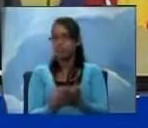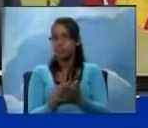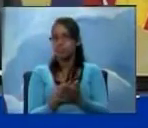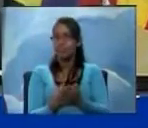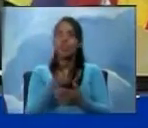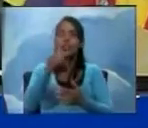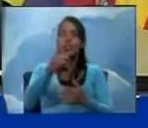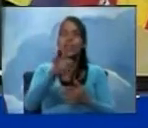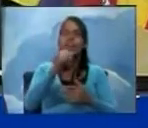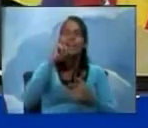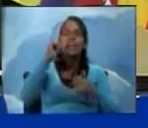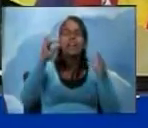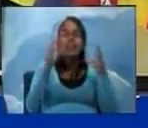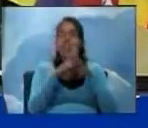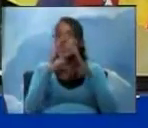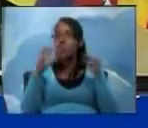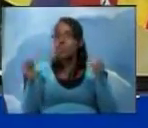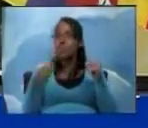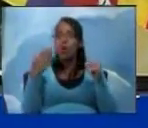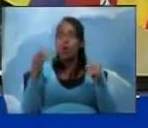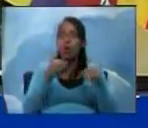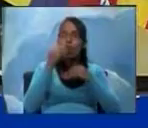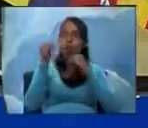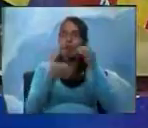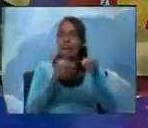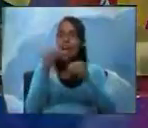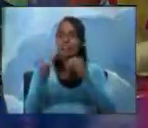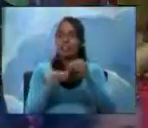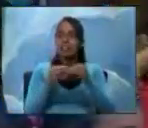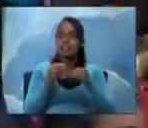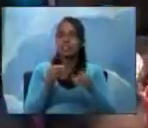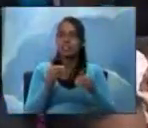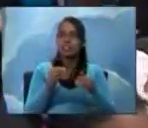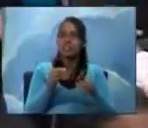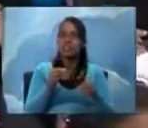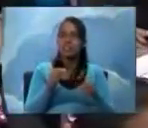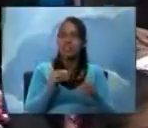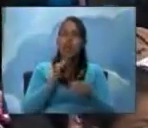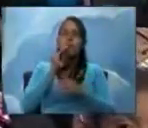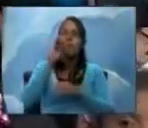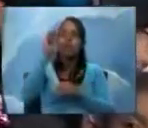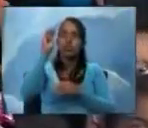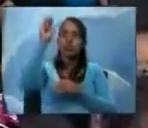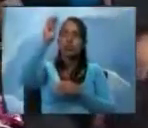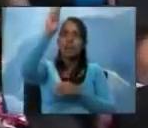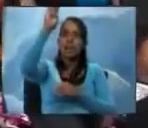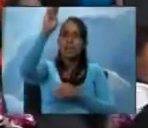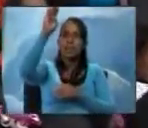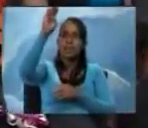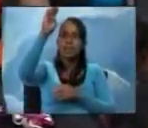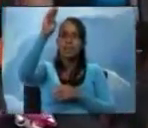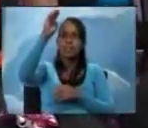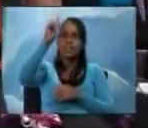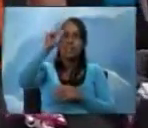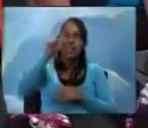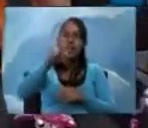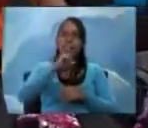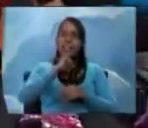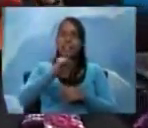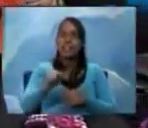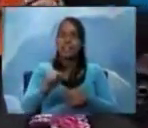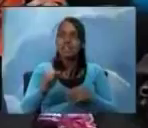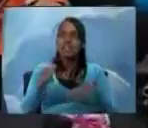cielito, y todo lo que hace, y todo lo que hace prosperará. Prosperará. Esa es